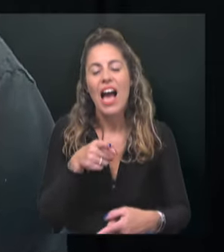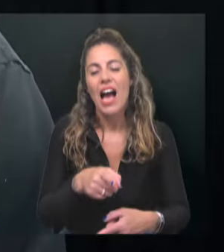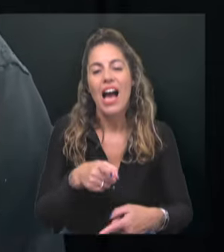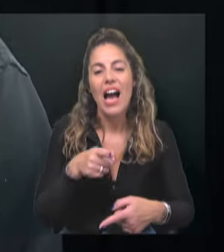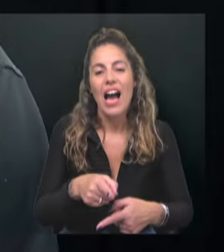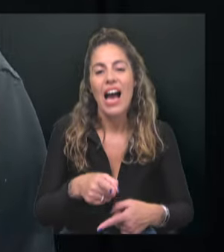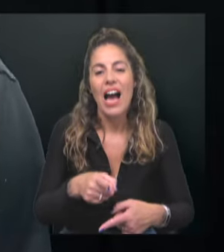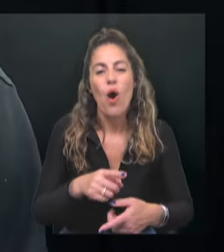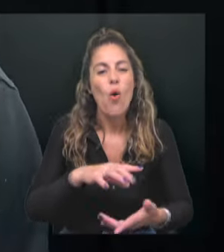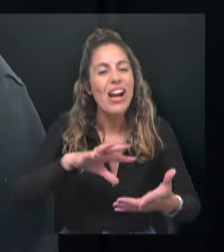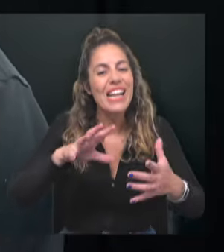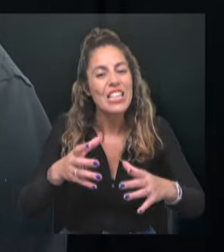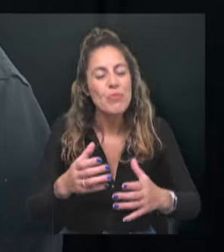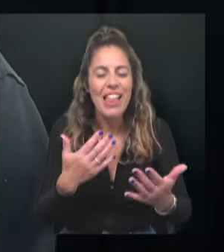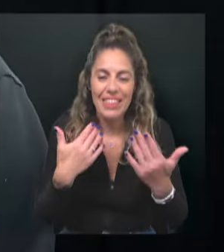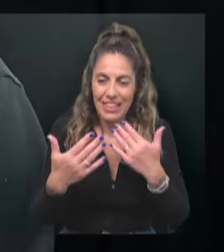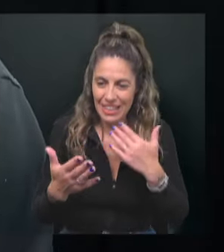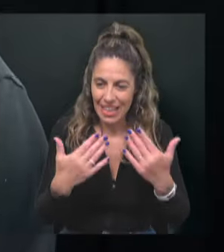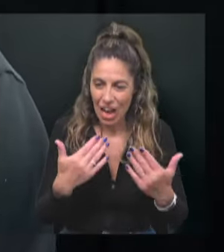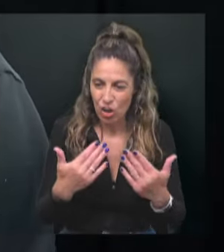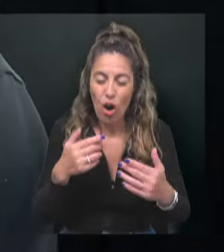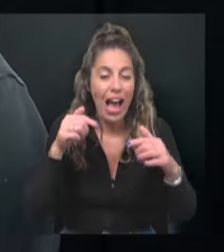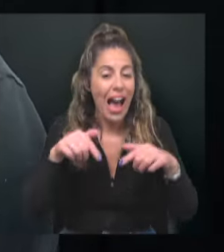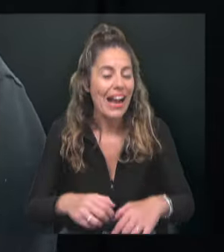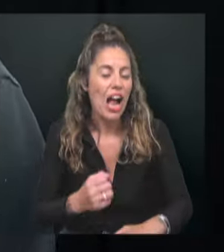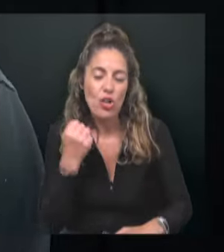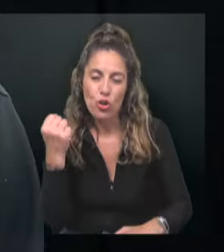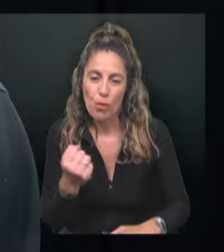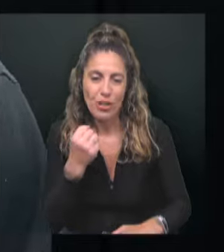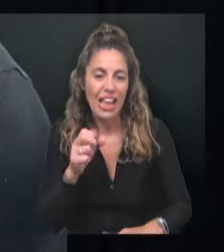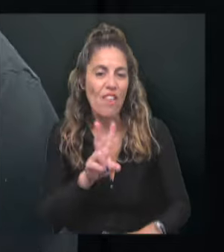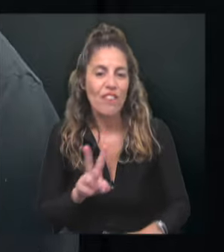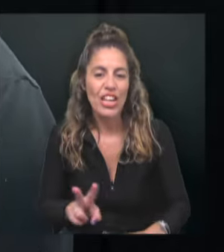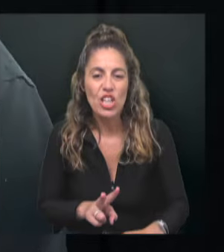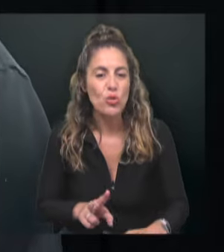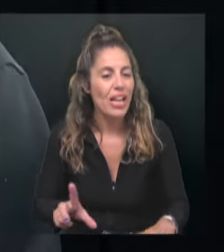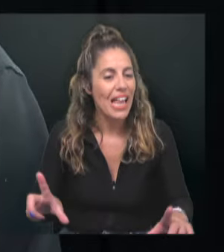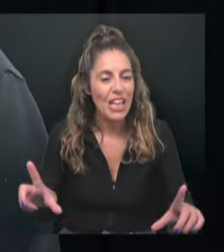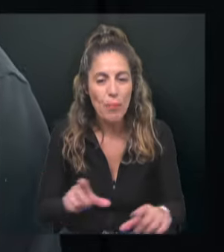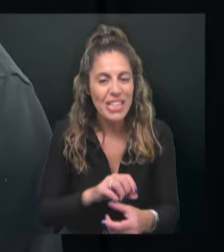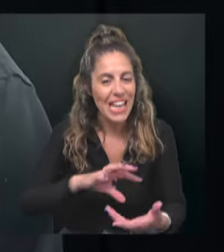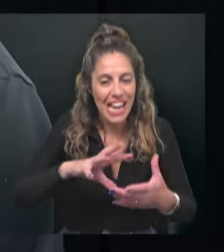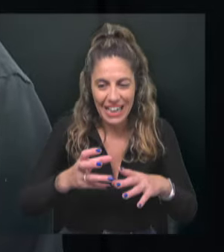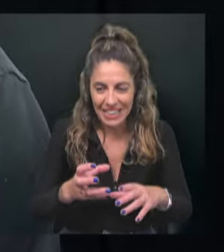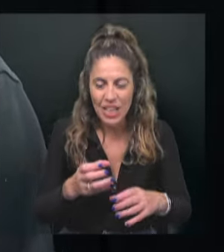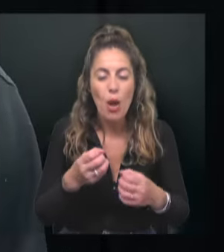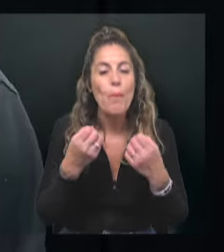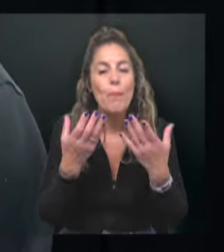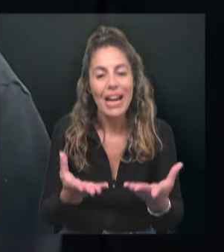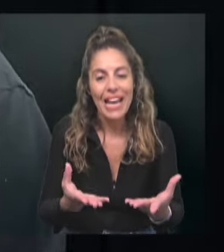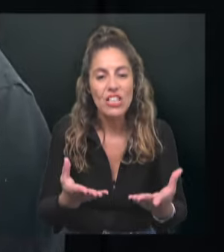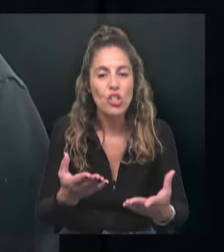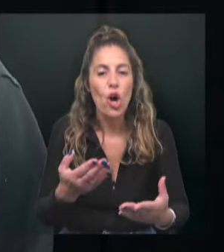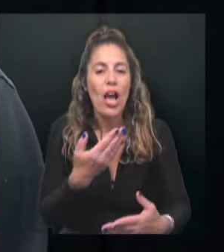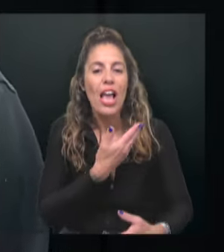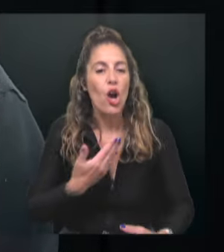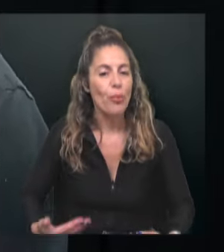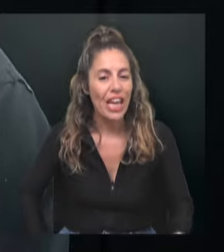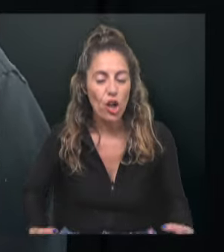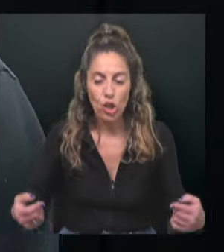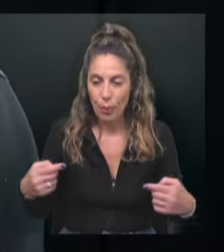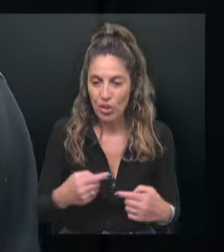a un clima de diálogo porque acá lo que importa es que Venezuela salga de su crisis y para eso gobierno y oposición tienen que